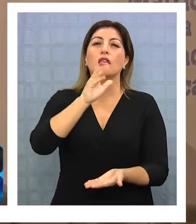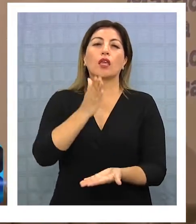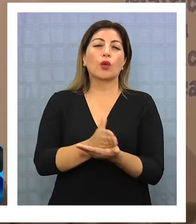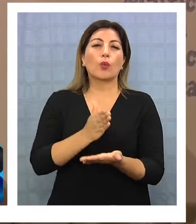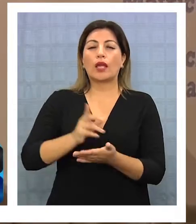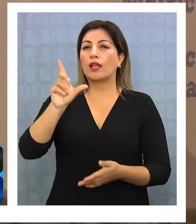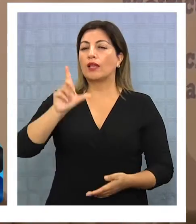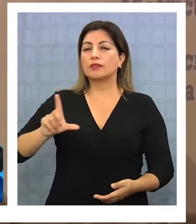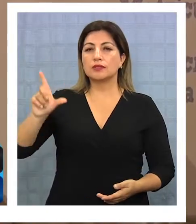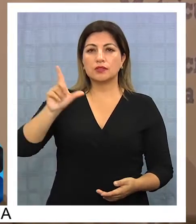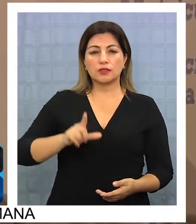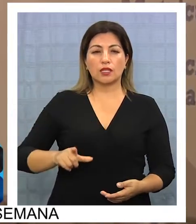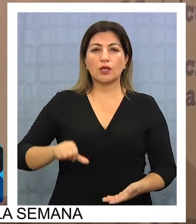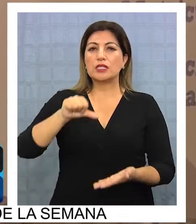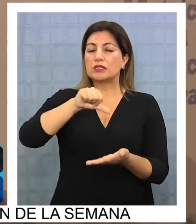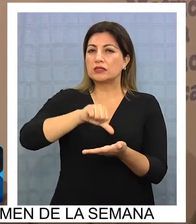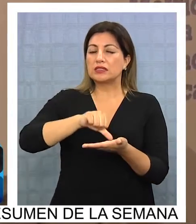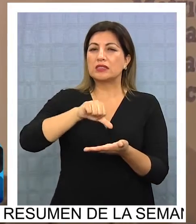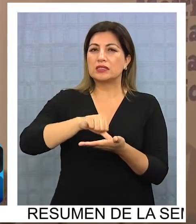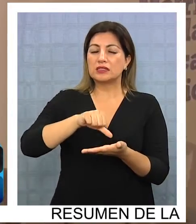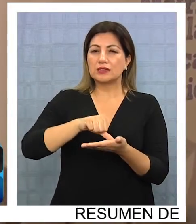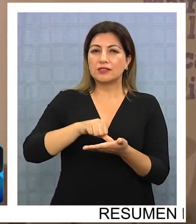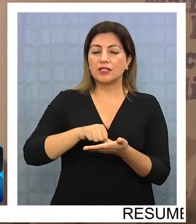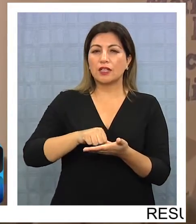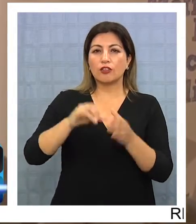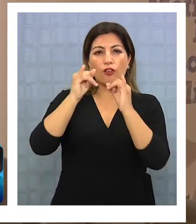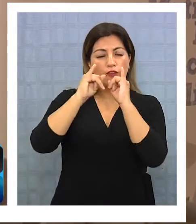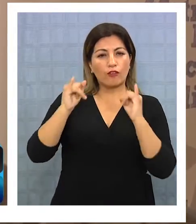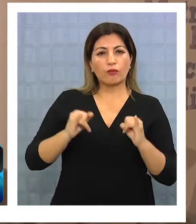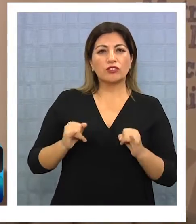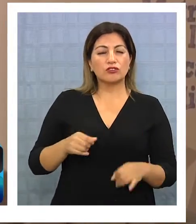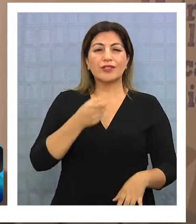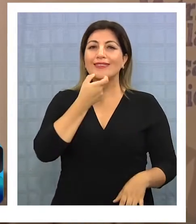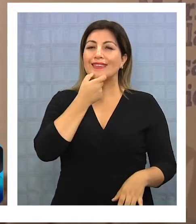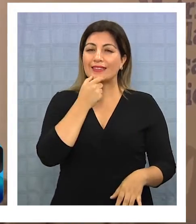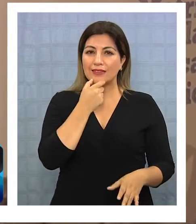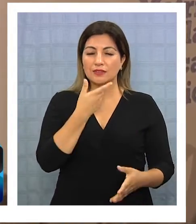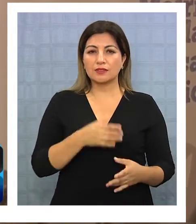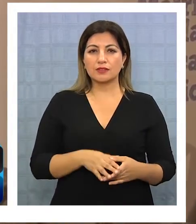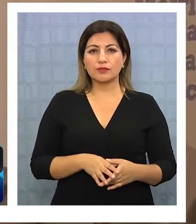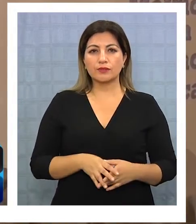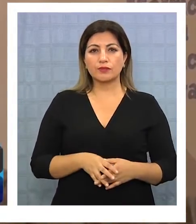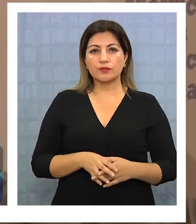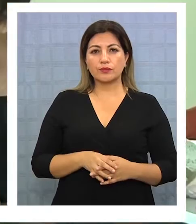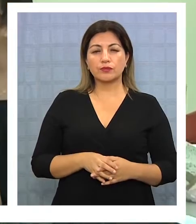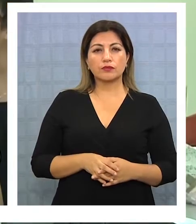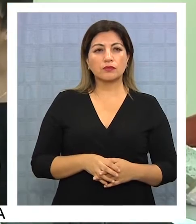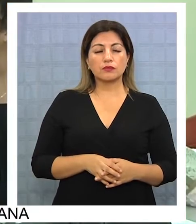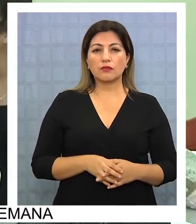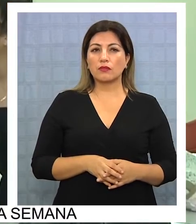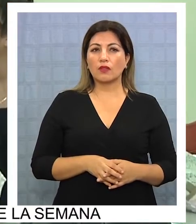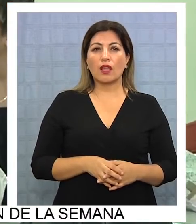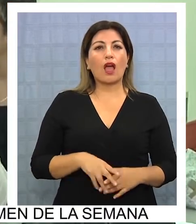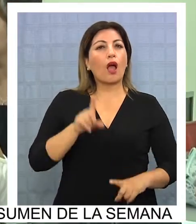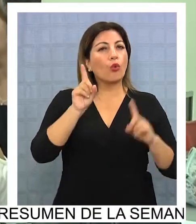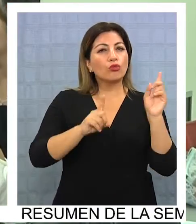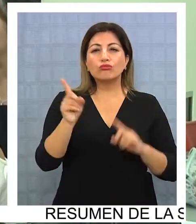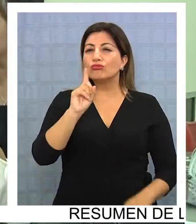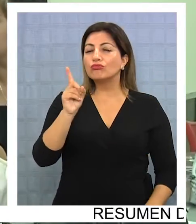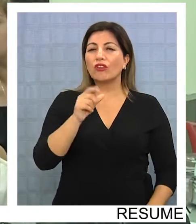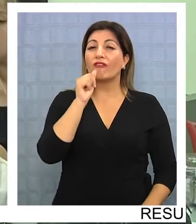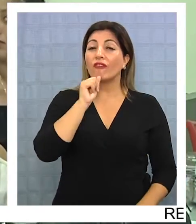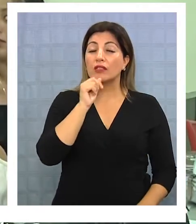o centros de formación de enseñanza de inglés que en este caso no tiene reconocimiento